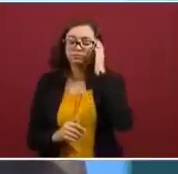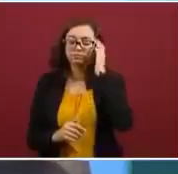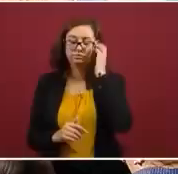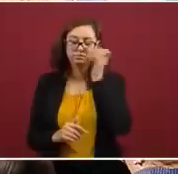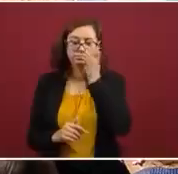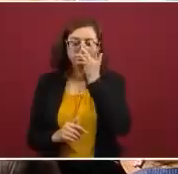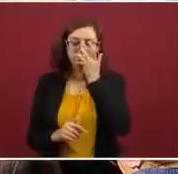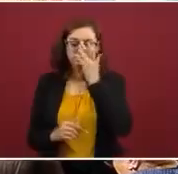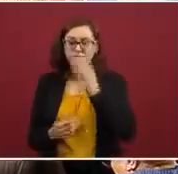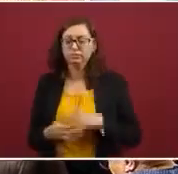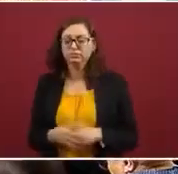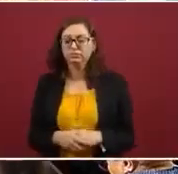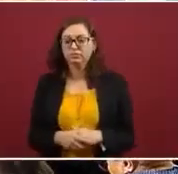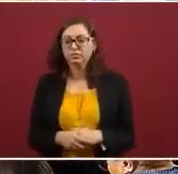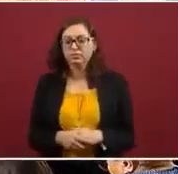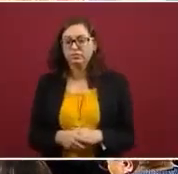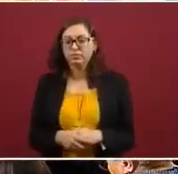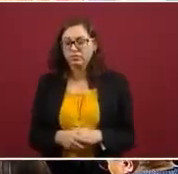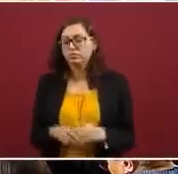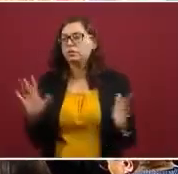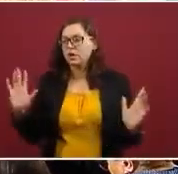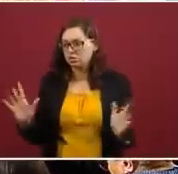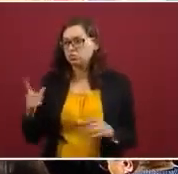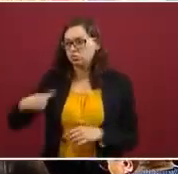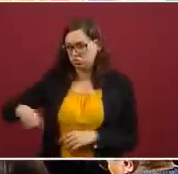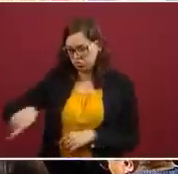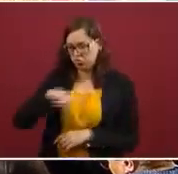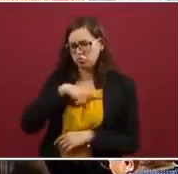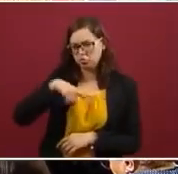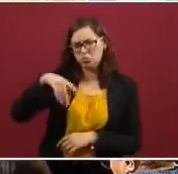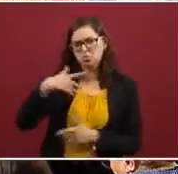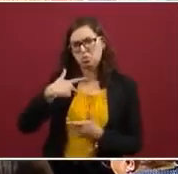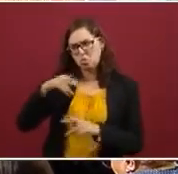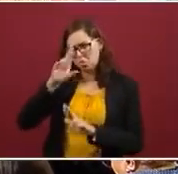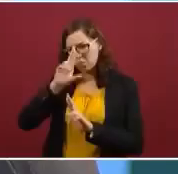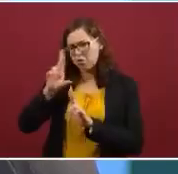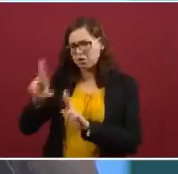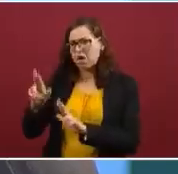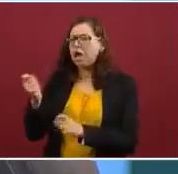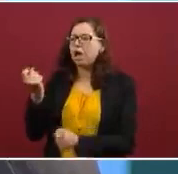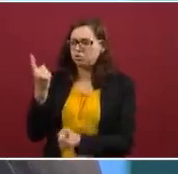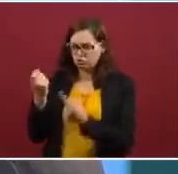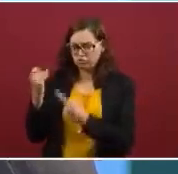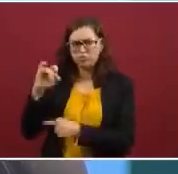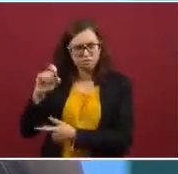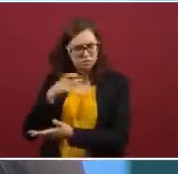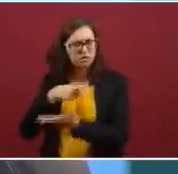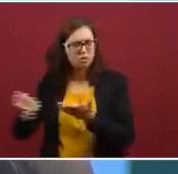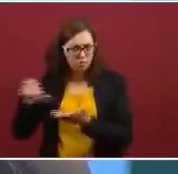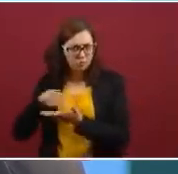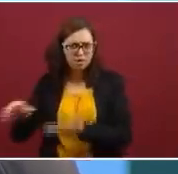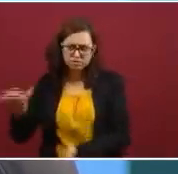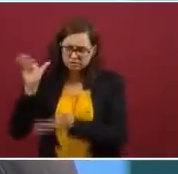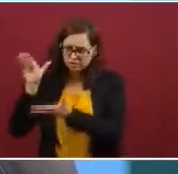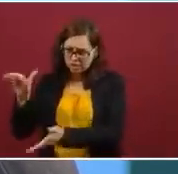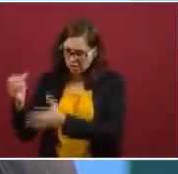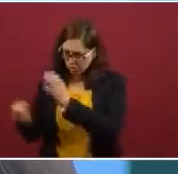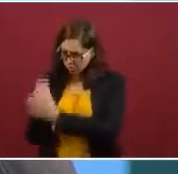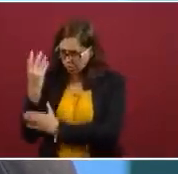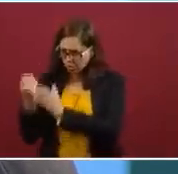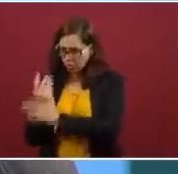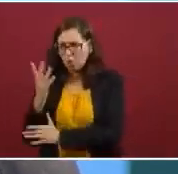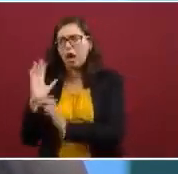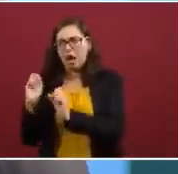de originación lo que están invirtiendo en nuevos cilindros a los que lo hacen, y evidenciar a los que no lo